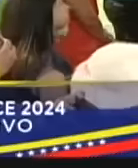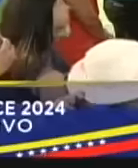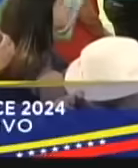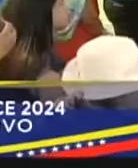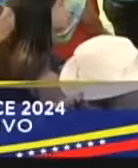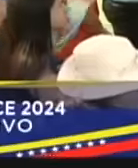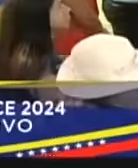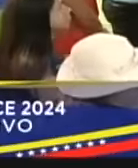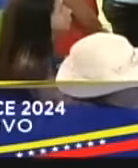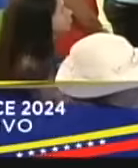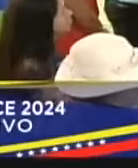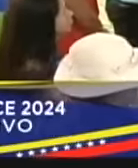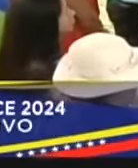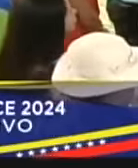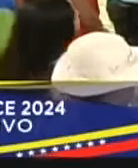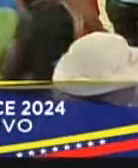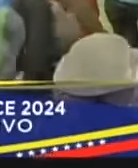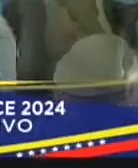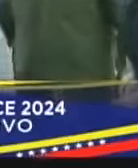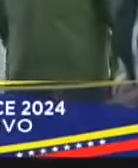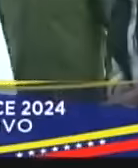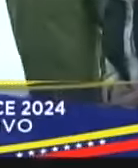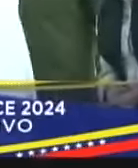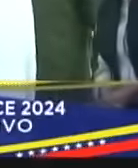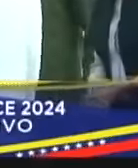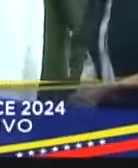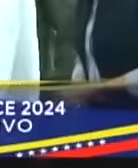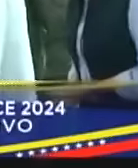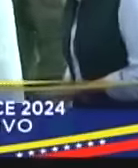manda capitán.